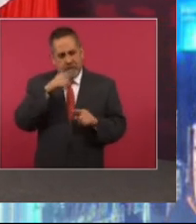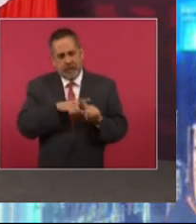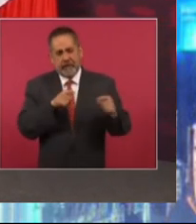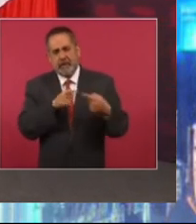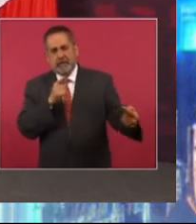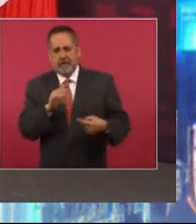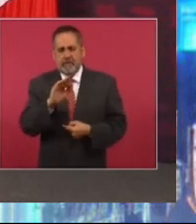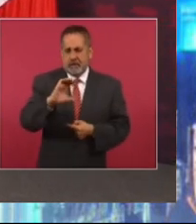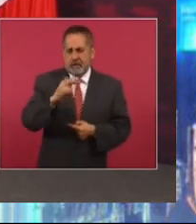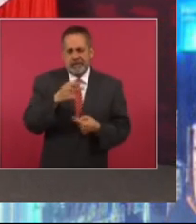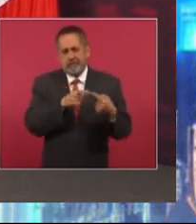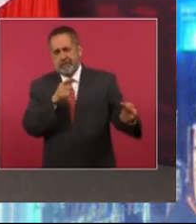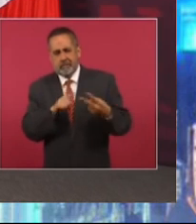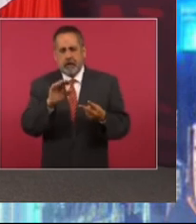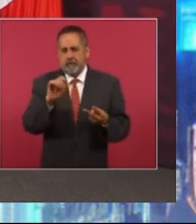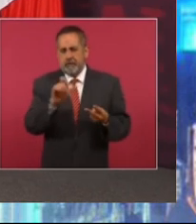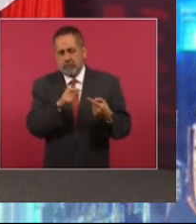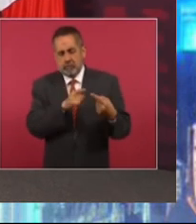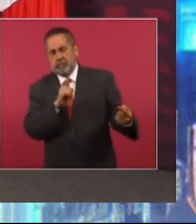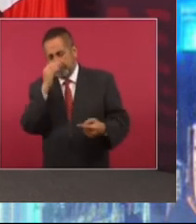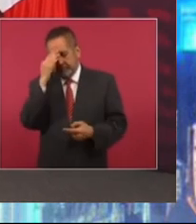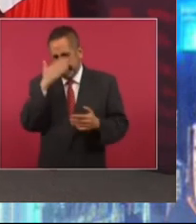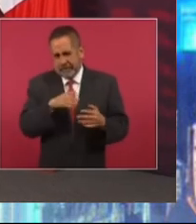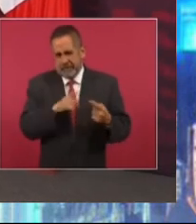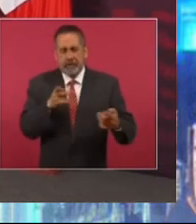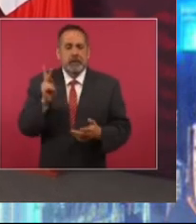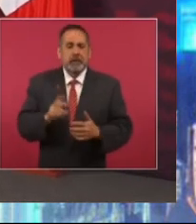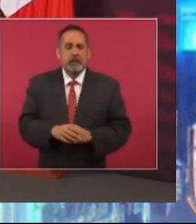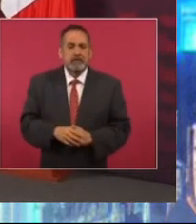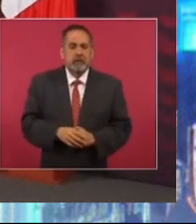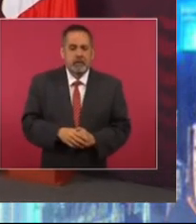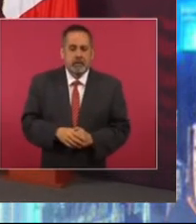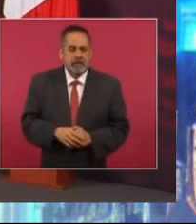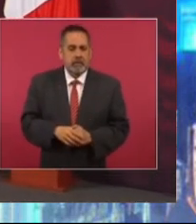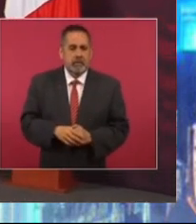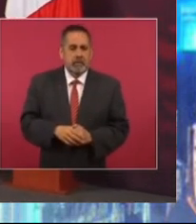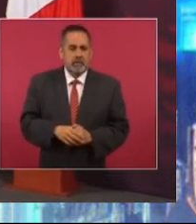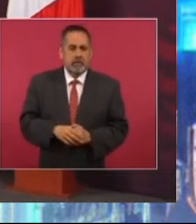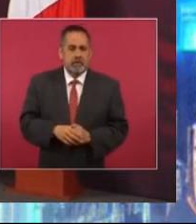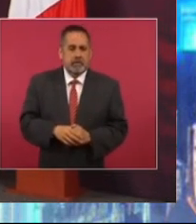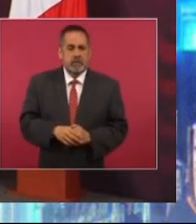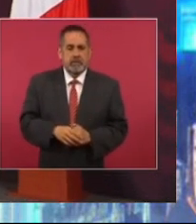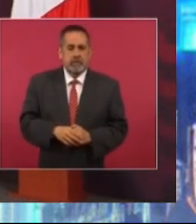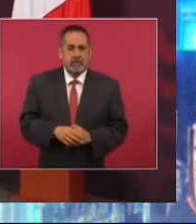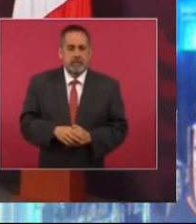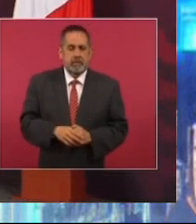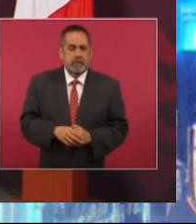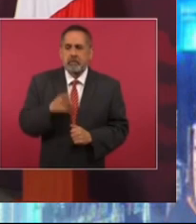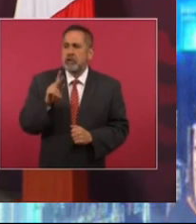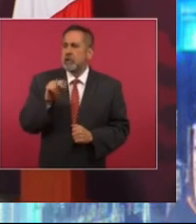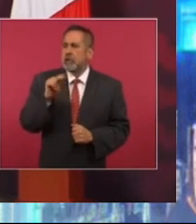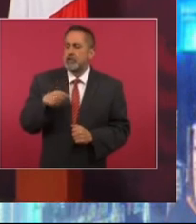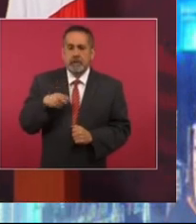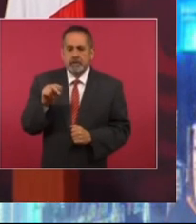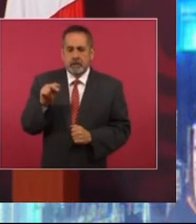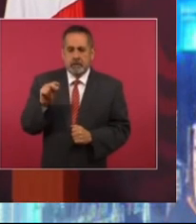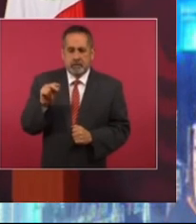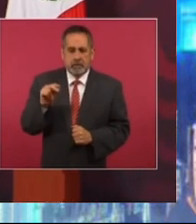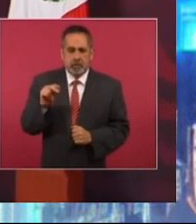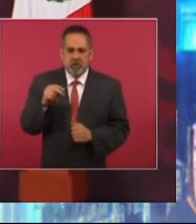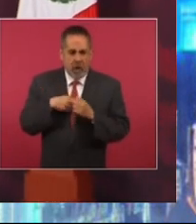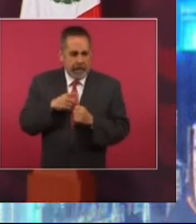pensar que puede hacer algo en contra de Peña Nieto hasta las patitas le tiemblan? Porque, pues,